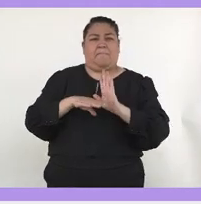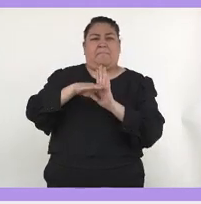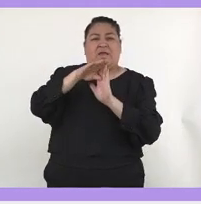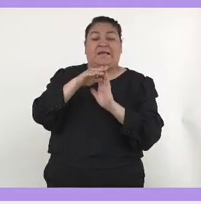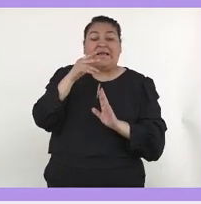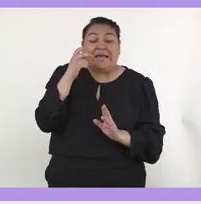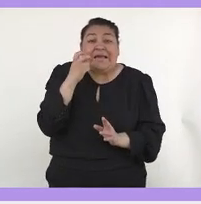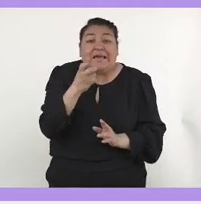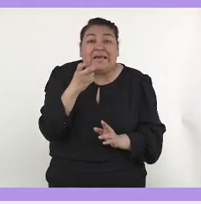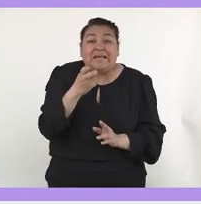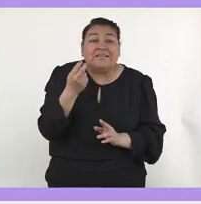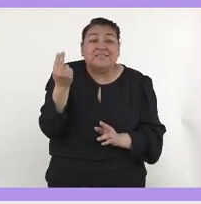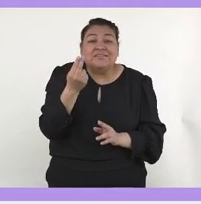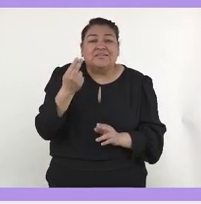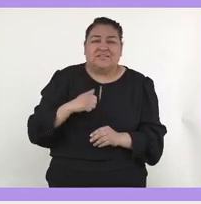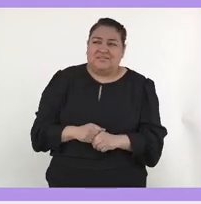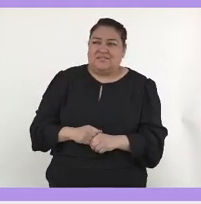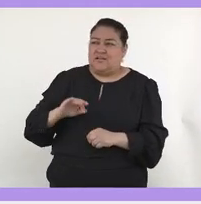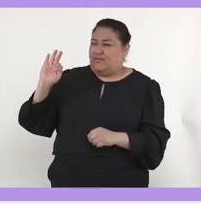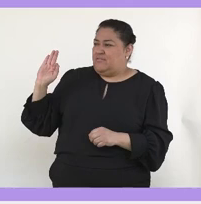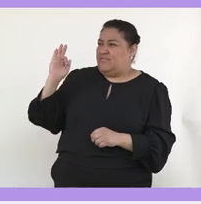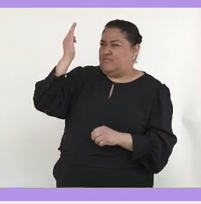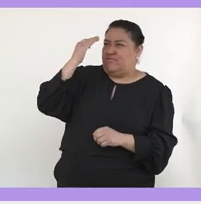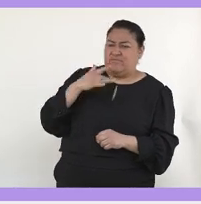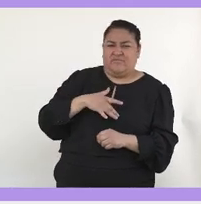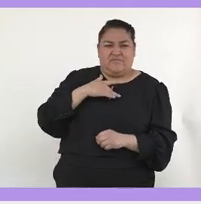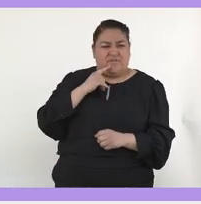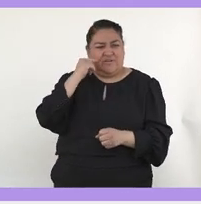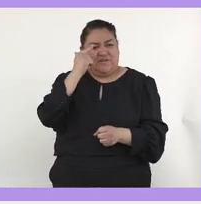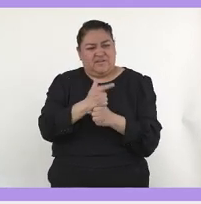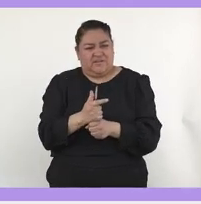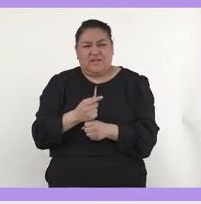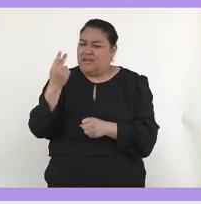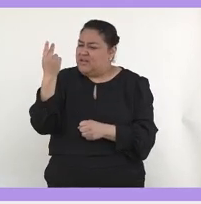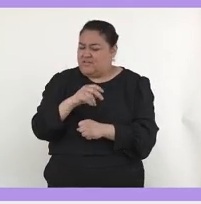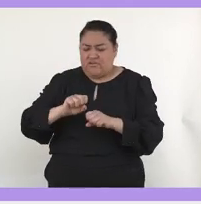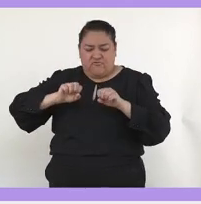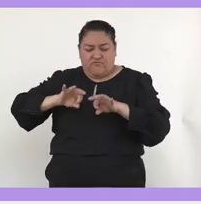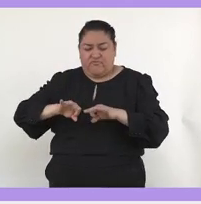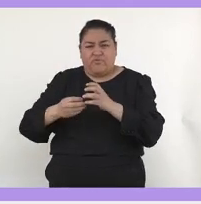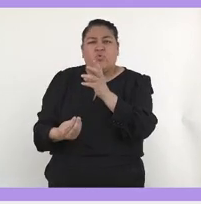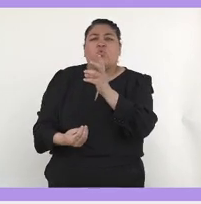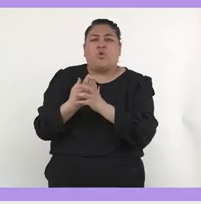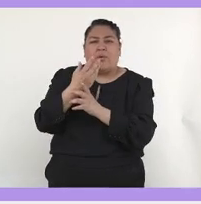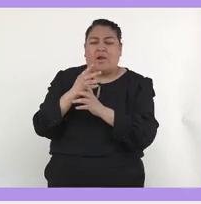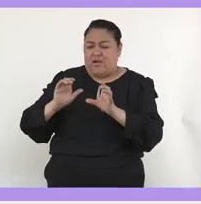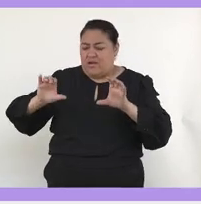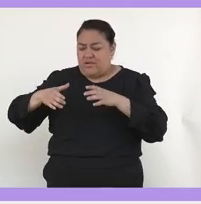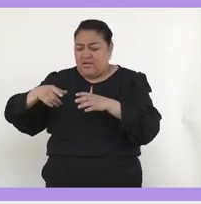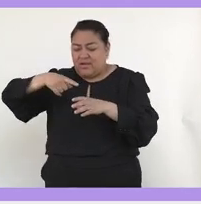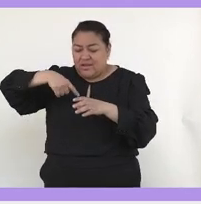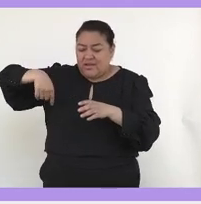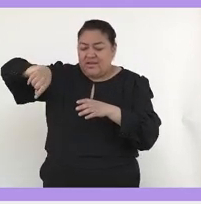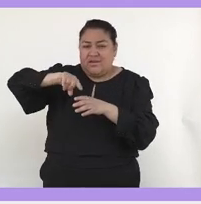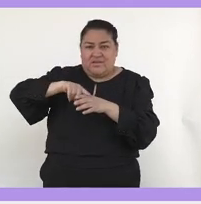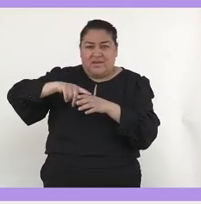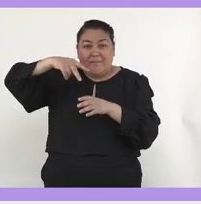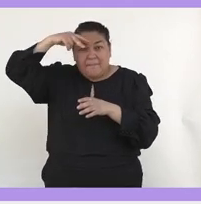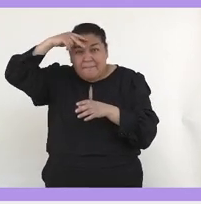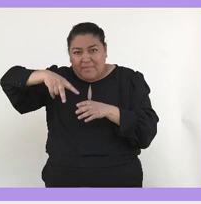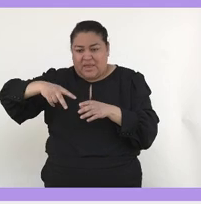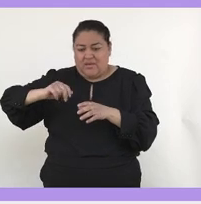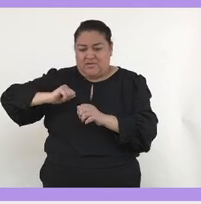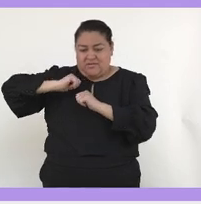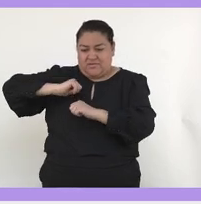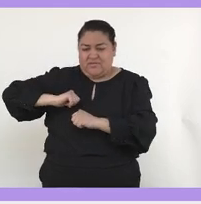ese paso de la federación en Identificar y crear un departamento nos va a permitir avanzar más rápido porque